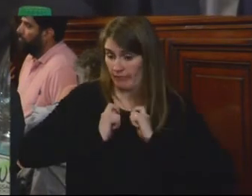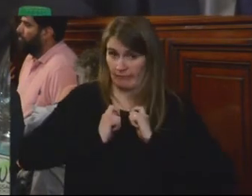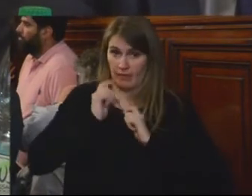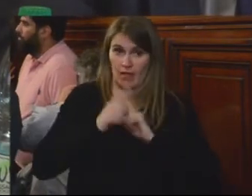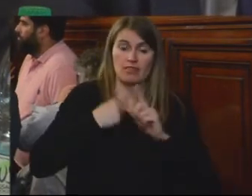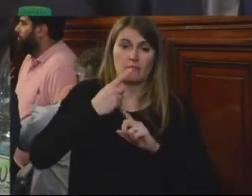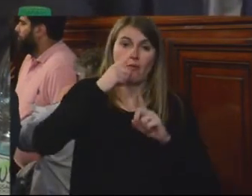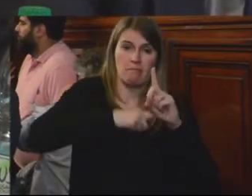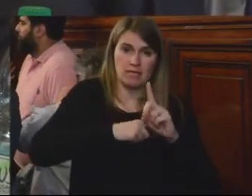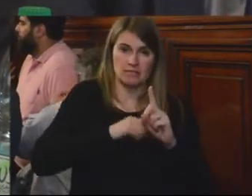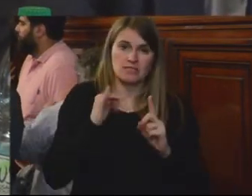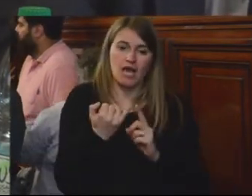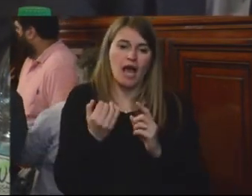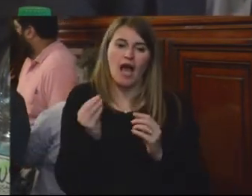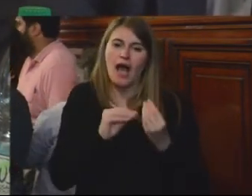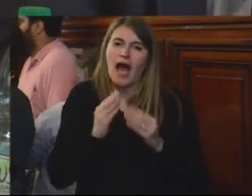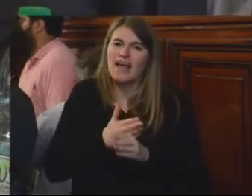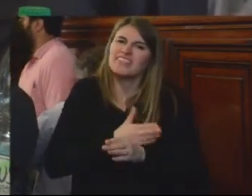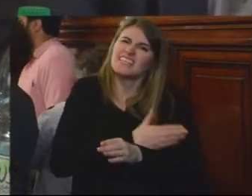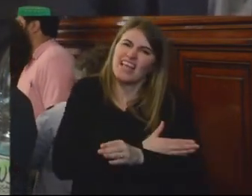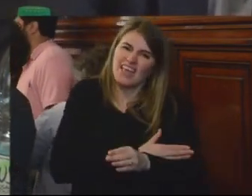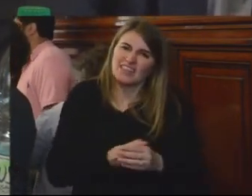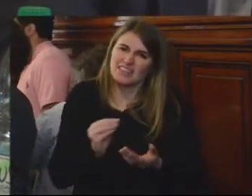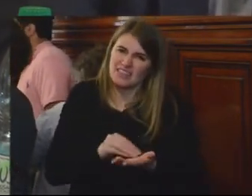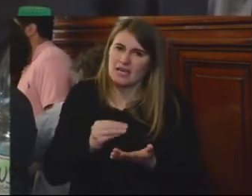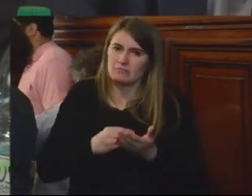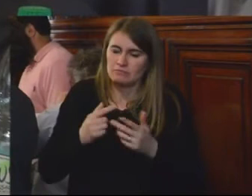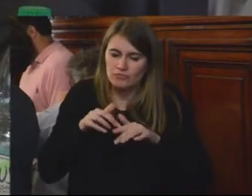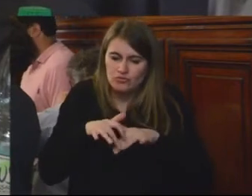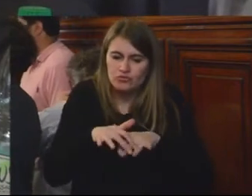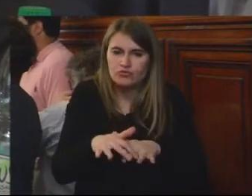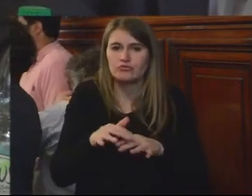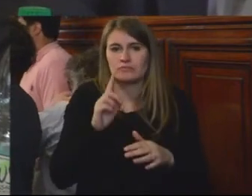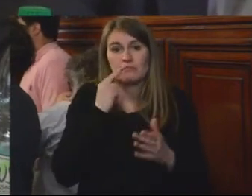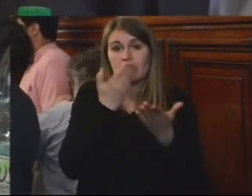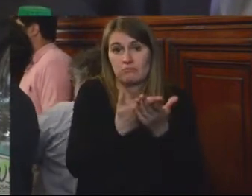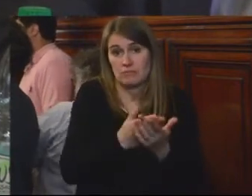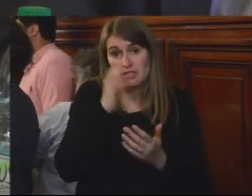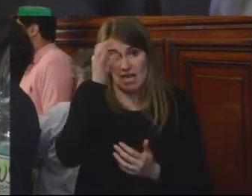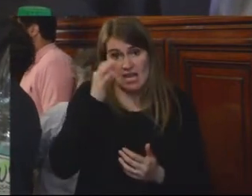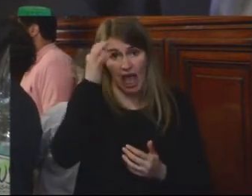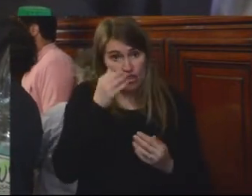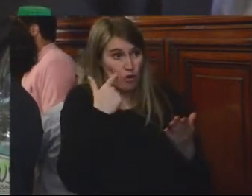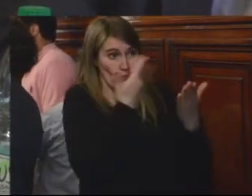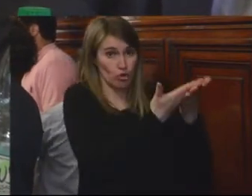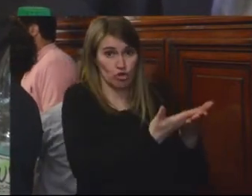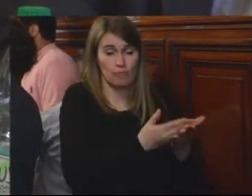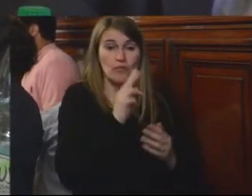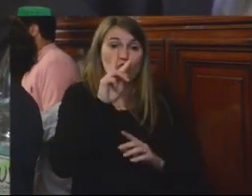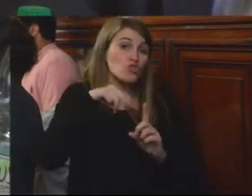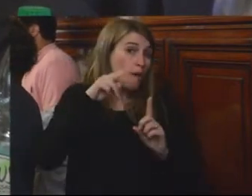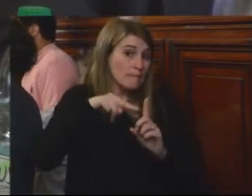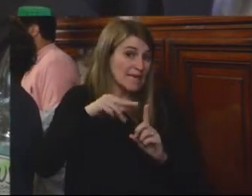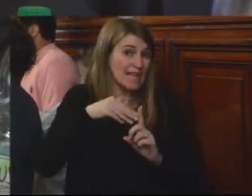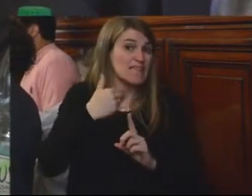se recopilaron todos los antecedentes fueron puestos a disposición ante el senado de la nación y dos meses después se